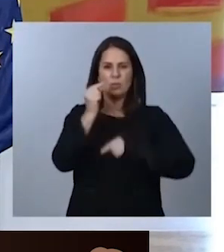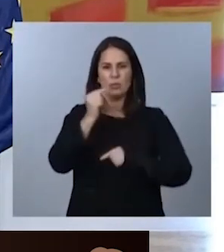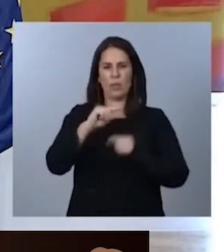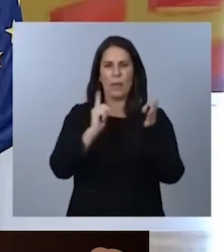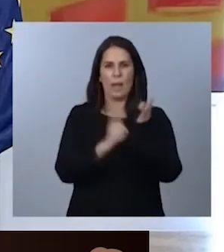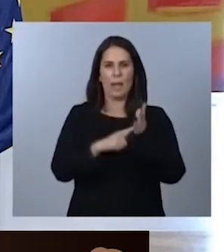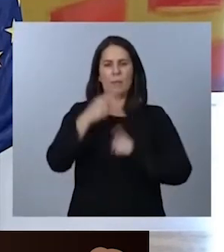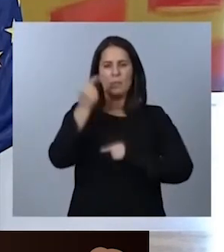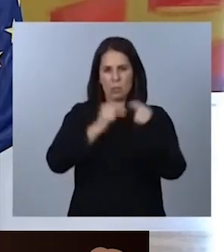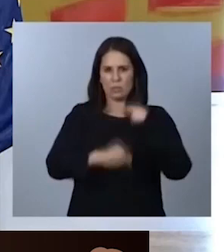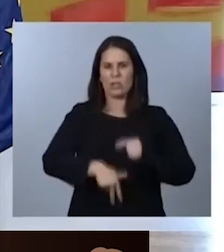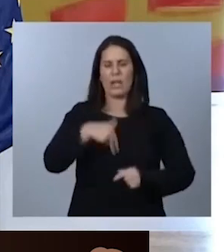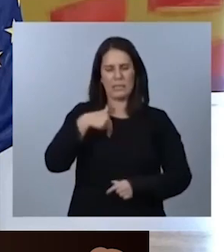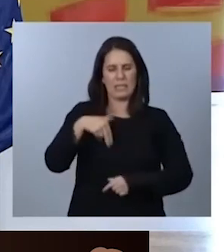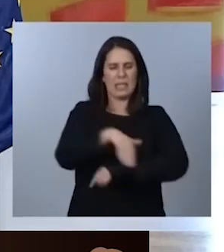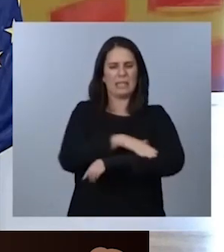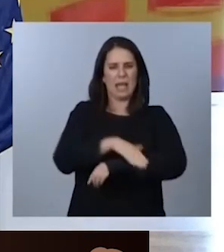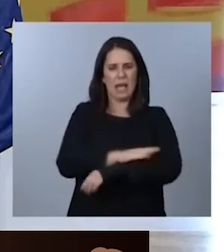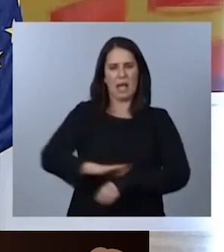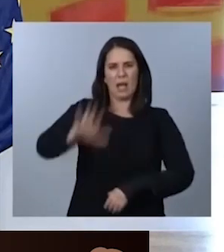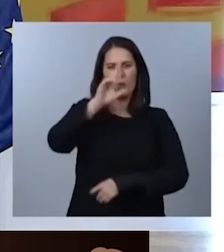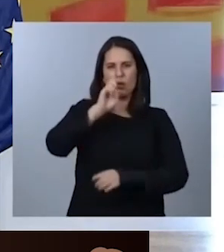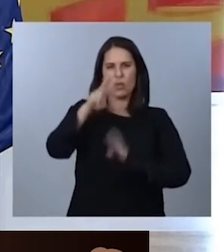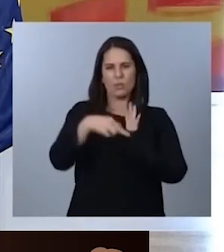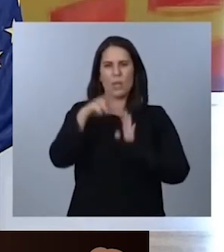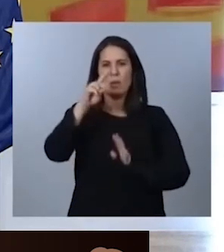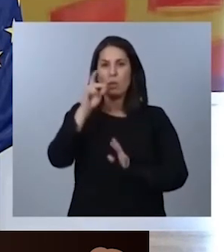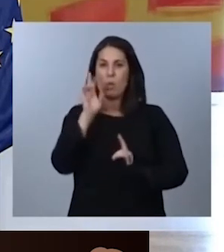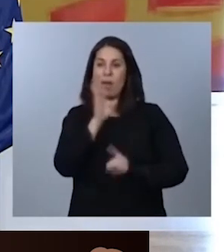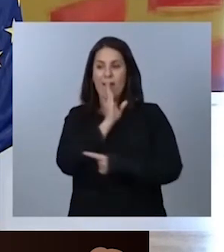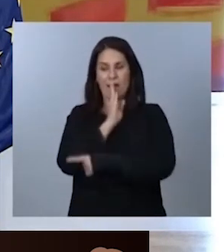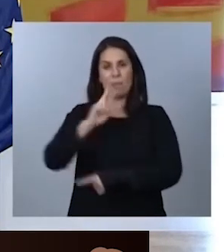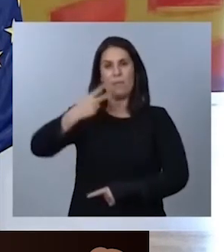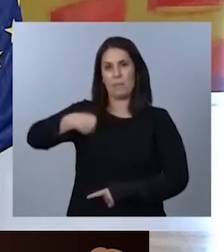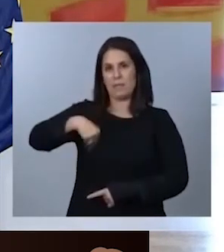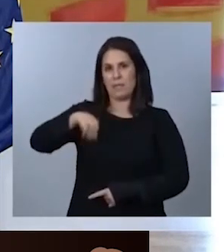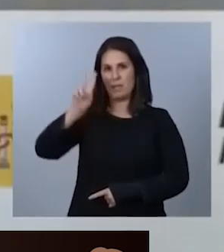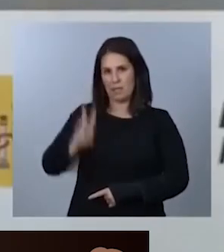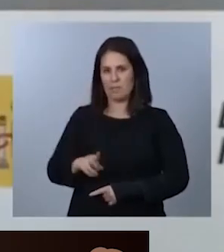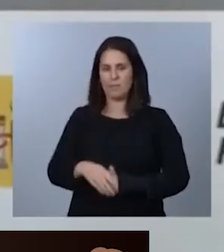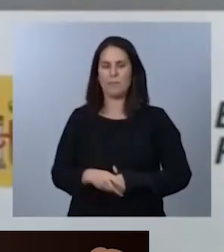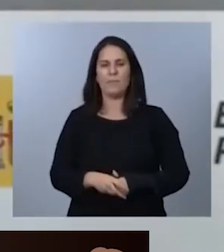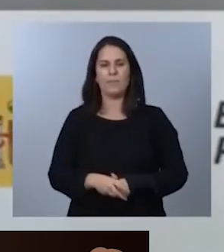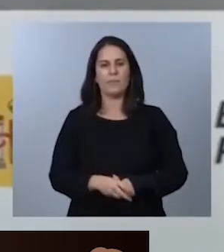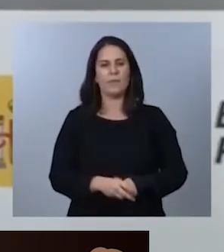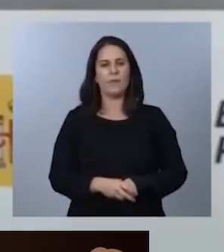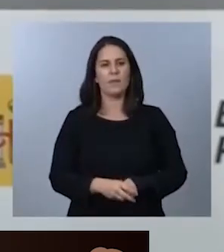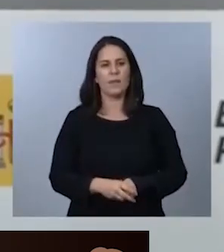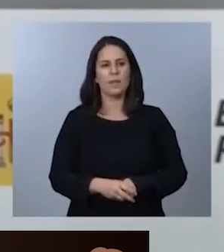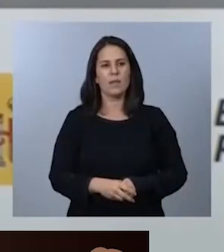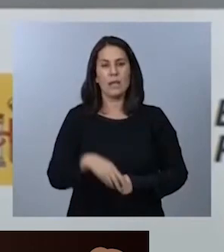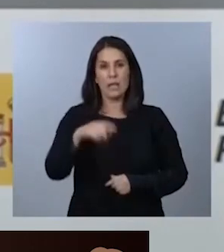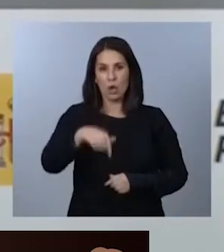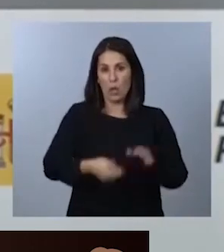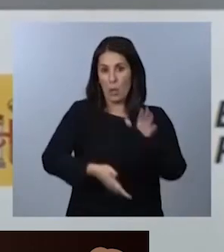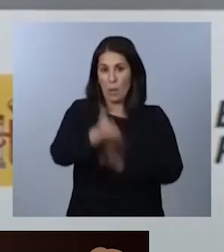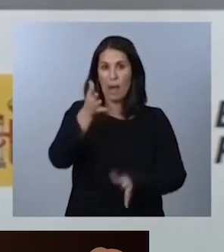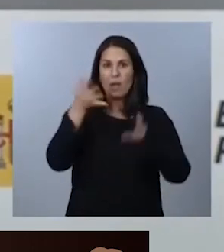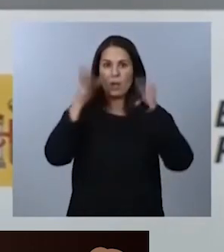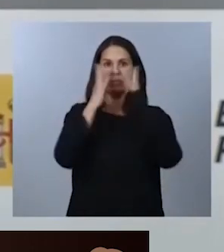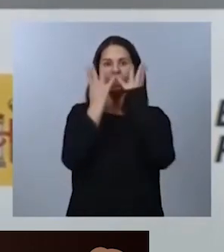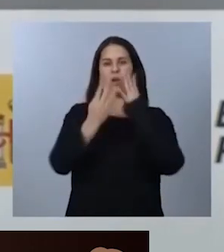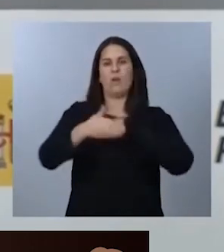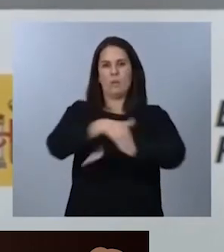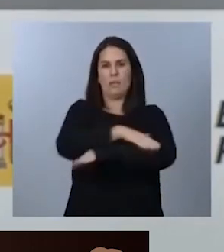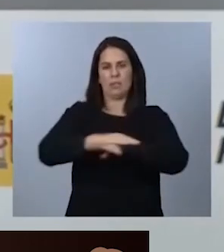borradores de reglamento que van a gestionar los fondos de resiliencia y recuperación, que se van a exigir, desde luego, requisitos de consolidación